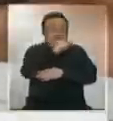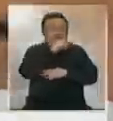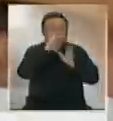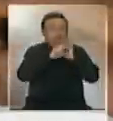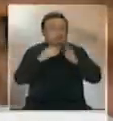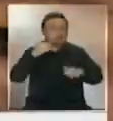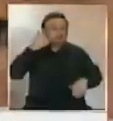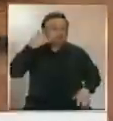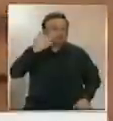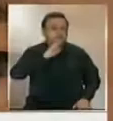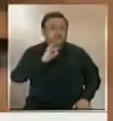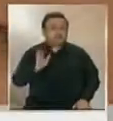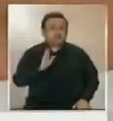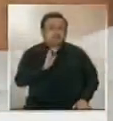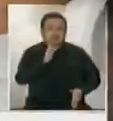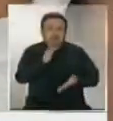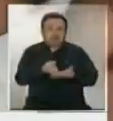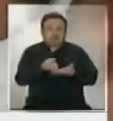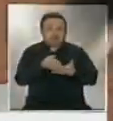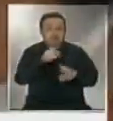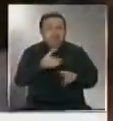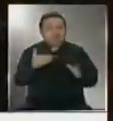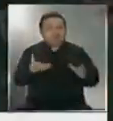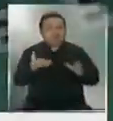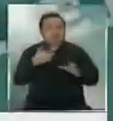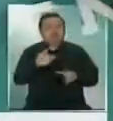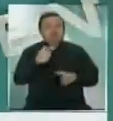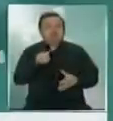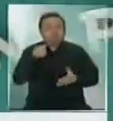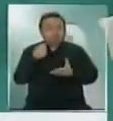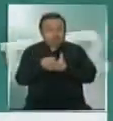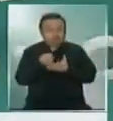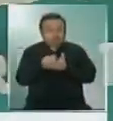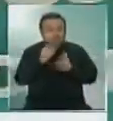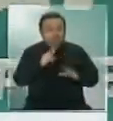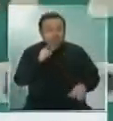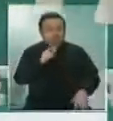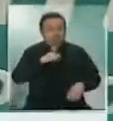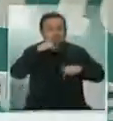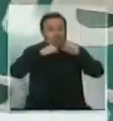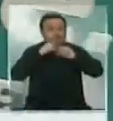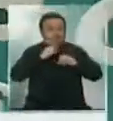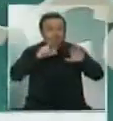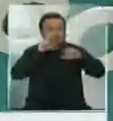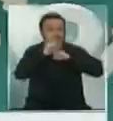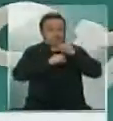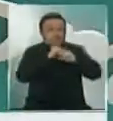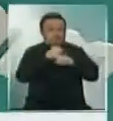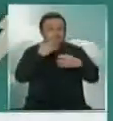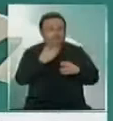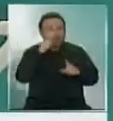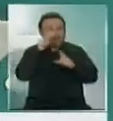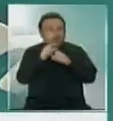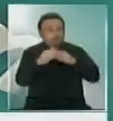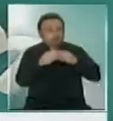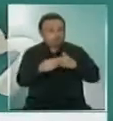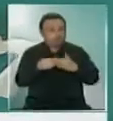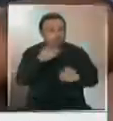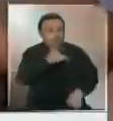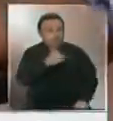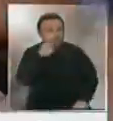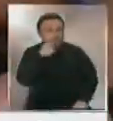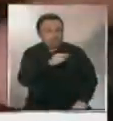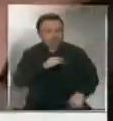un proyecto a largo plazo, cuya decisión tomó de la mano de Capitalizarme, una empresa creada hace 7 años con el fin de guiar a personas